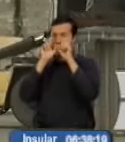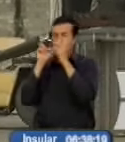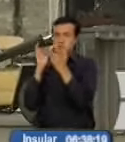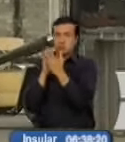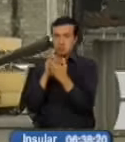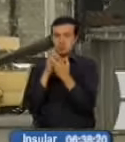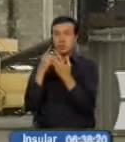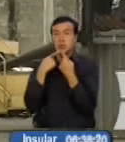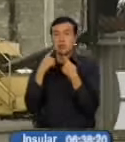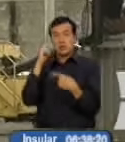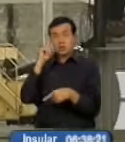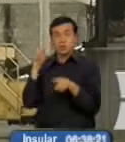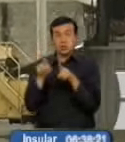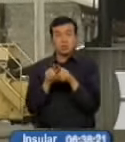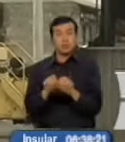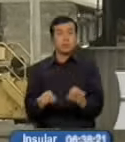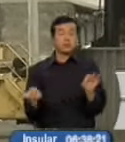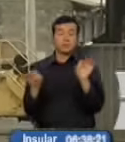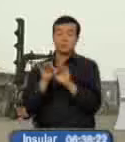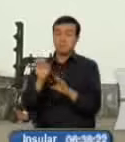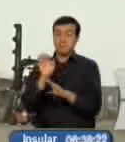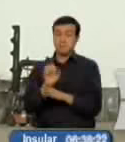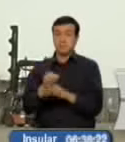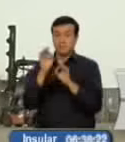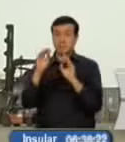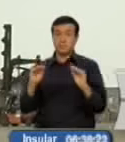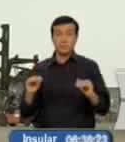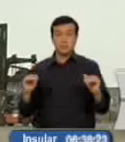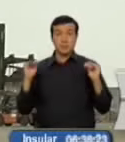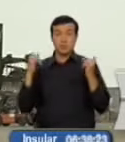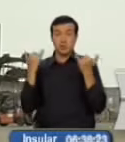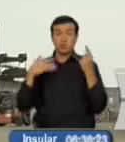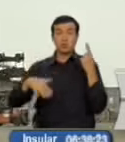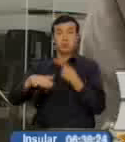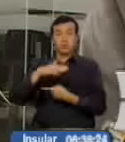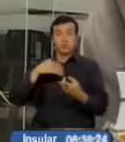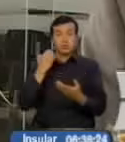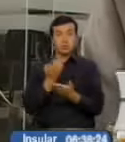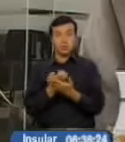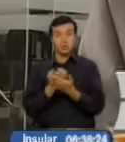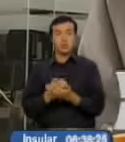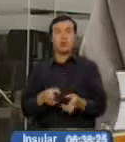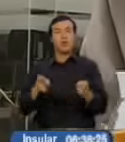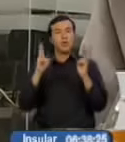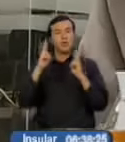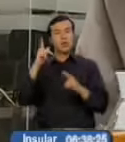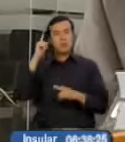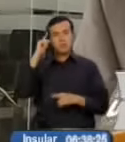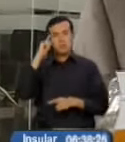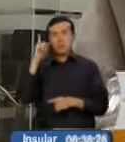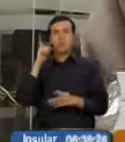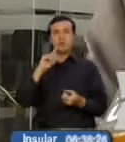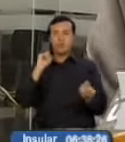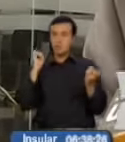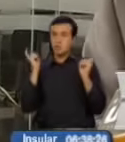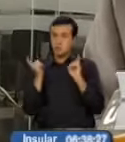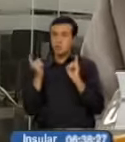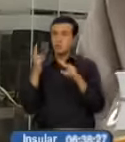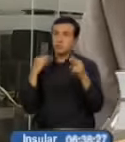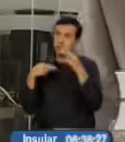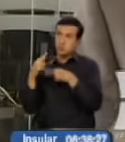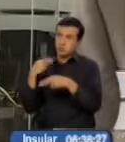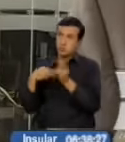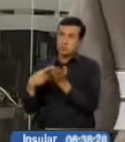concreción de este acuerdo comercial es fundamental para el país, sobre todo en la actual coyuntura económica. Ojalá el gobierno recomponga la figura en las